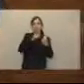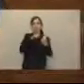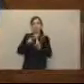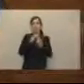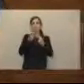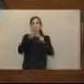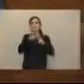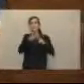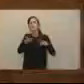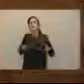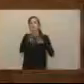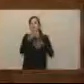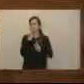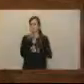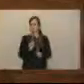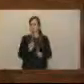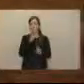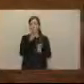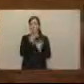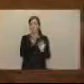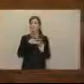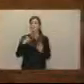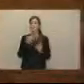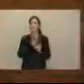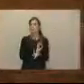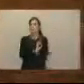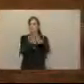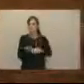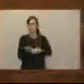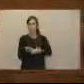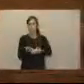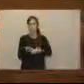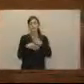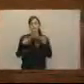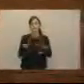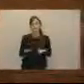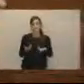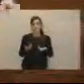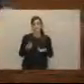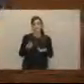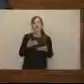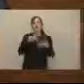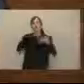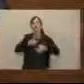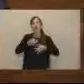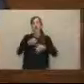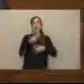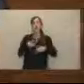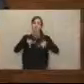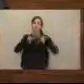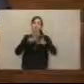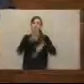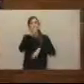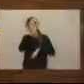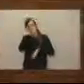social. Por eso quieren convertirla en otra cosa. Por supuesto, la portavoz socialista nos dirá que no existen tales